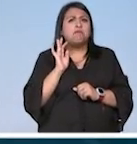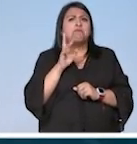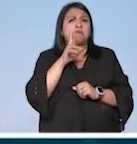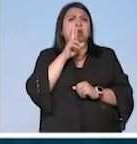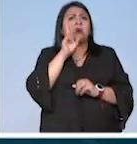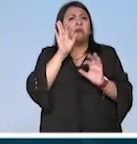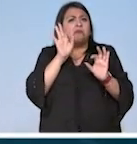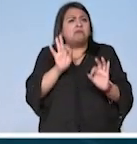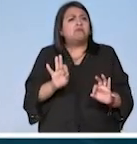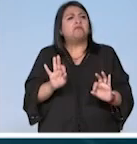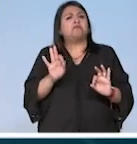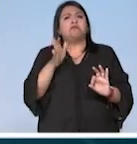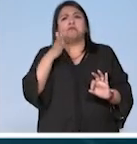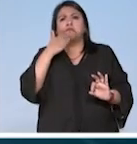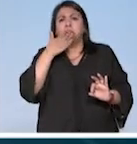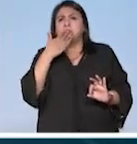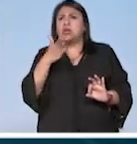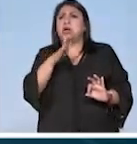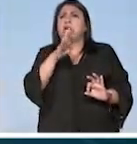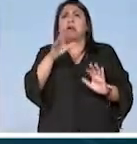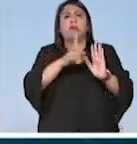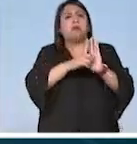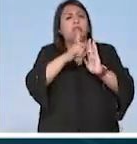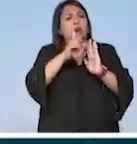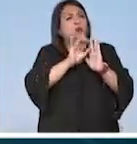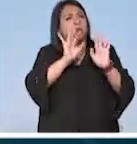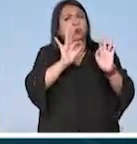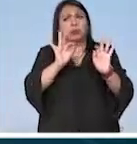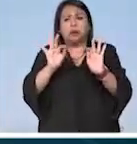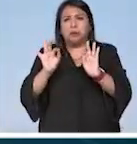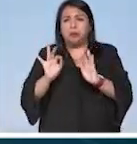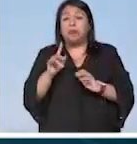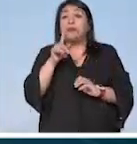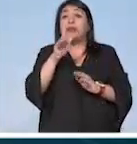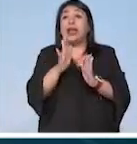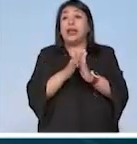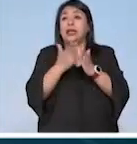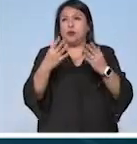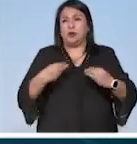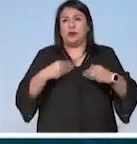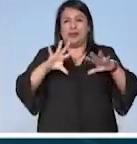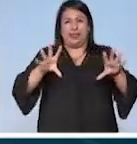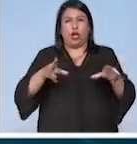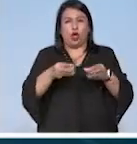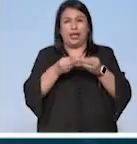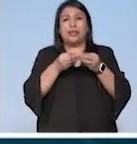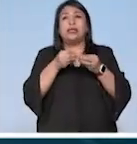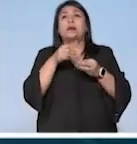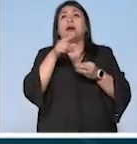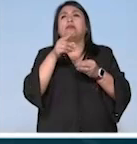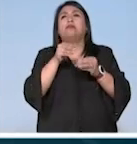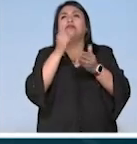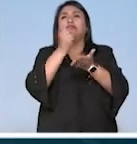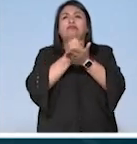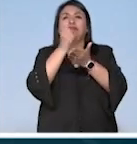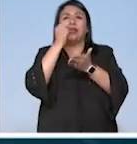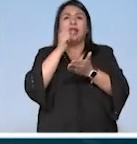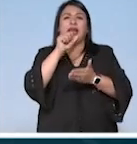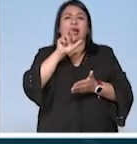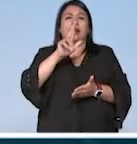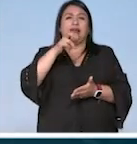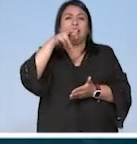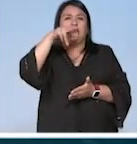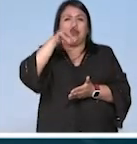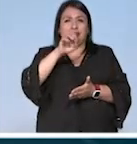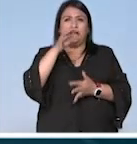mejores condiciones de esos departamentos el libro vivienda colectiva es publicado por Edi